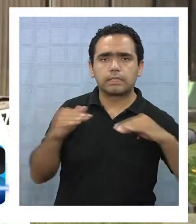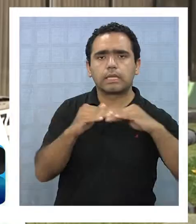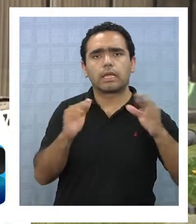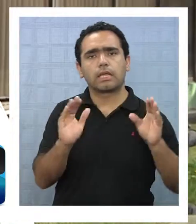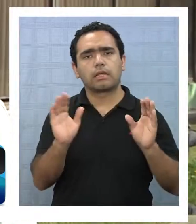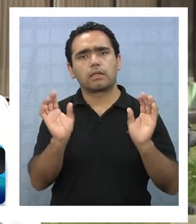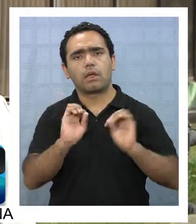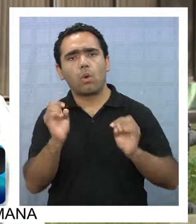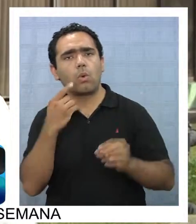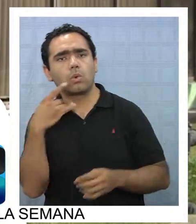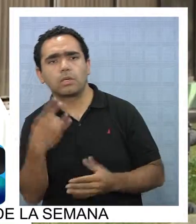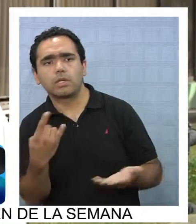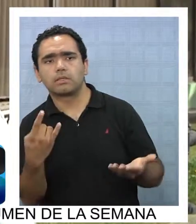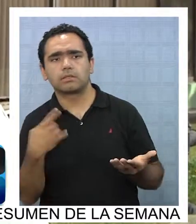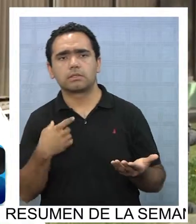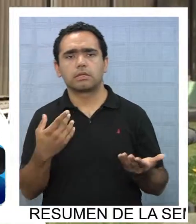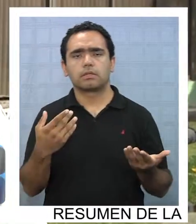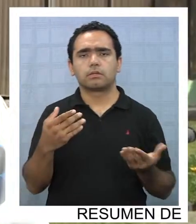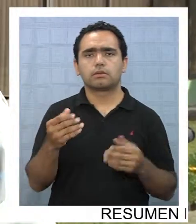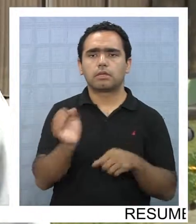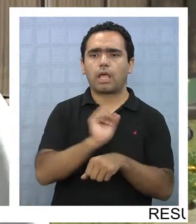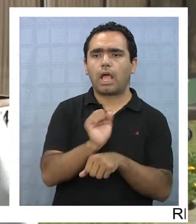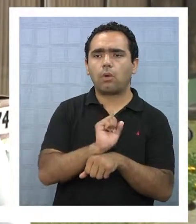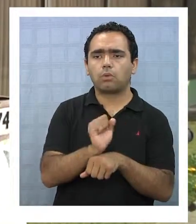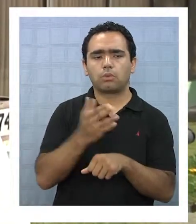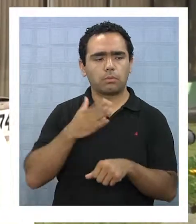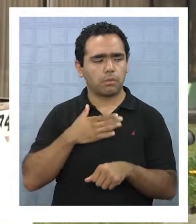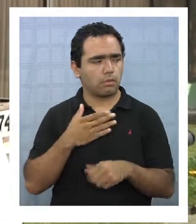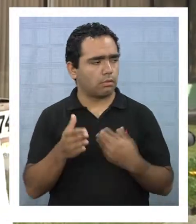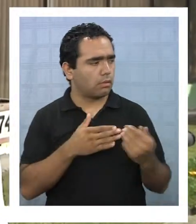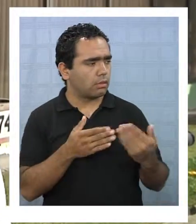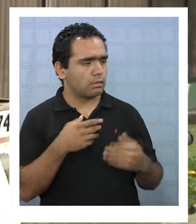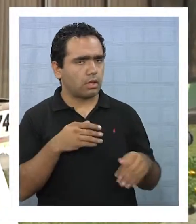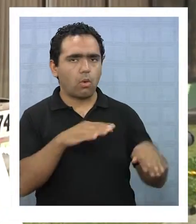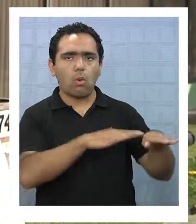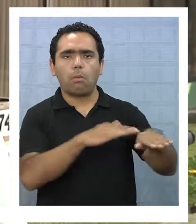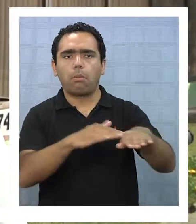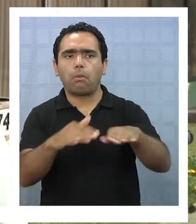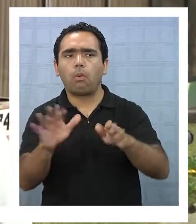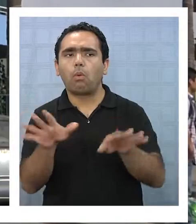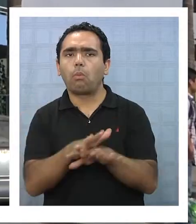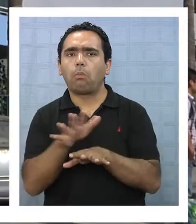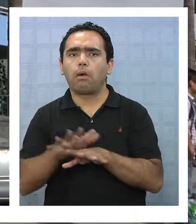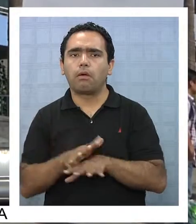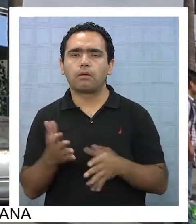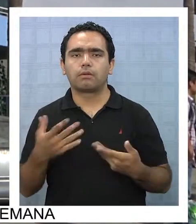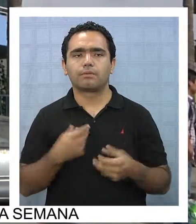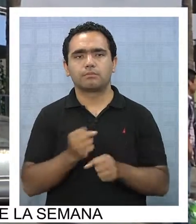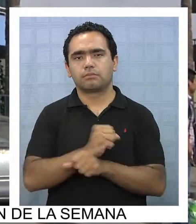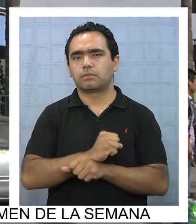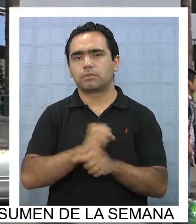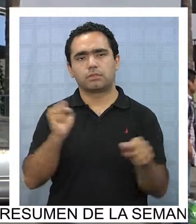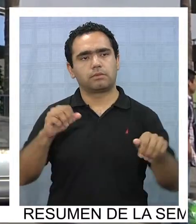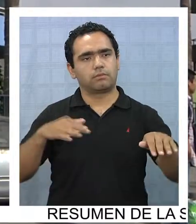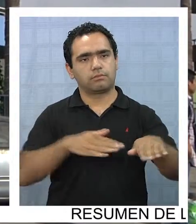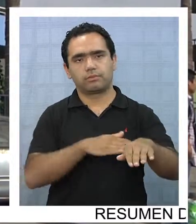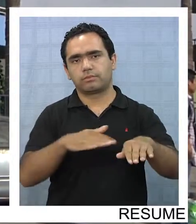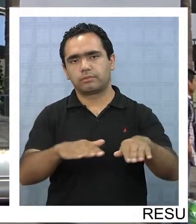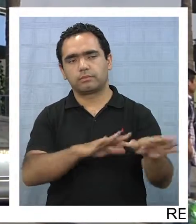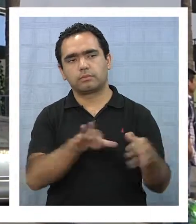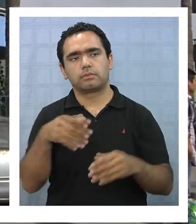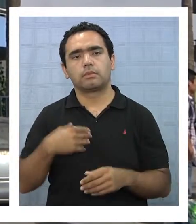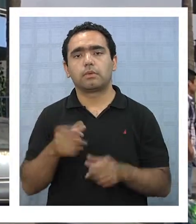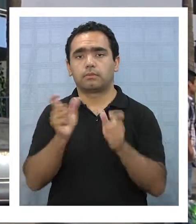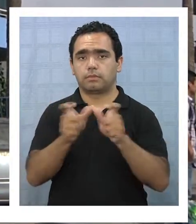emergencia, no hay donde dejar ni un vehículo acá, aparte. En el verano no hay como dejar más vehículos acá estacionados.